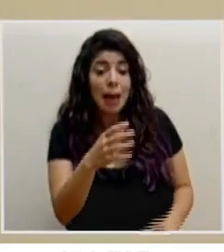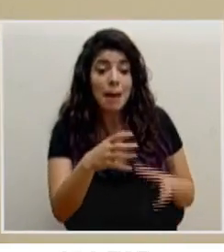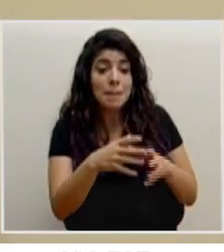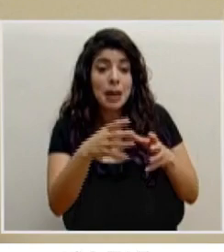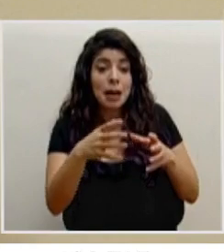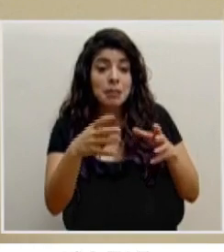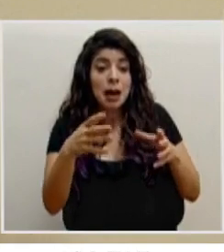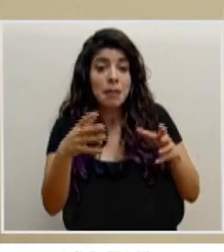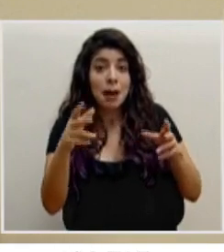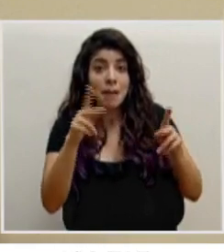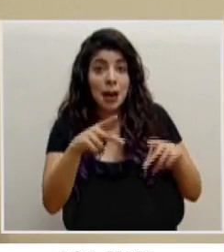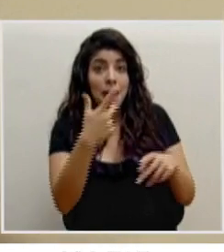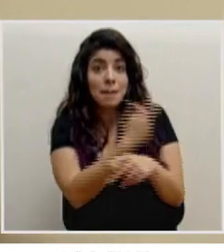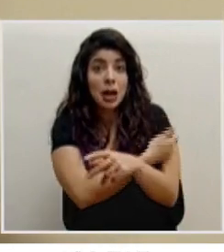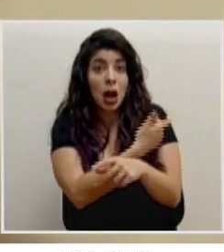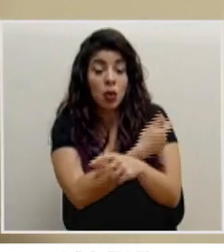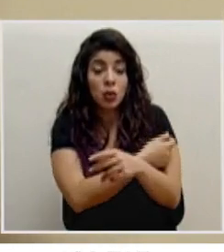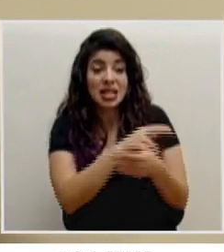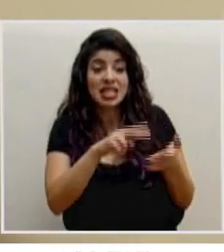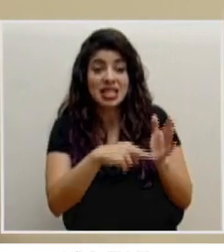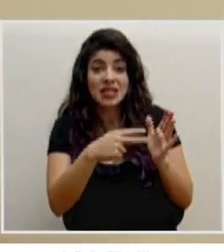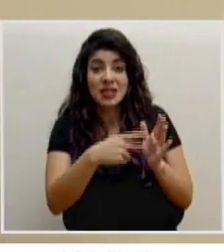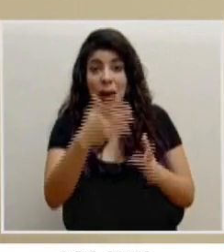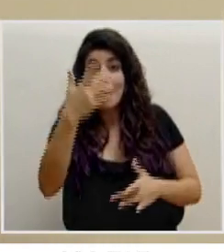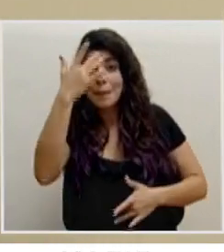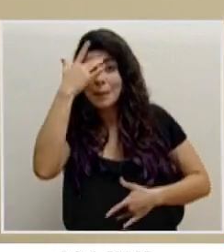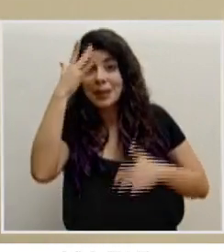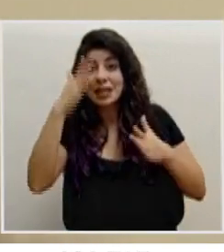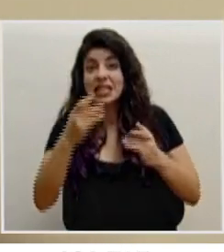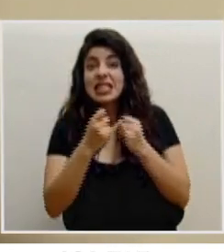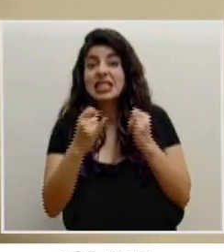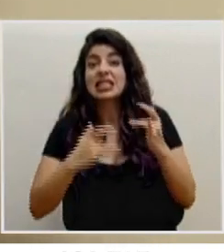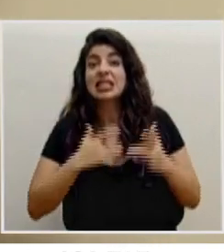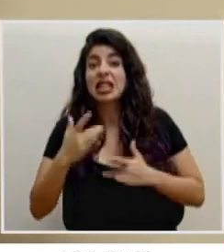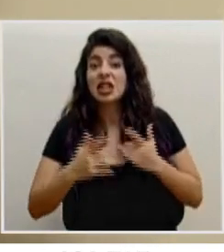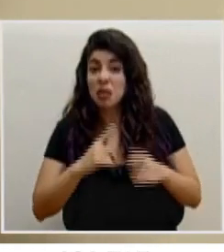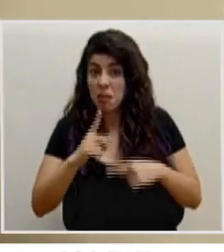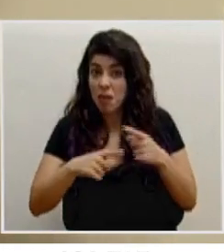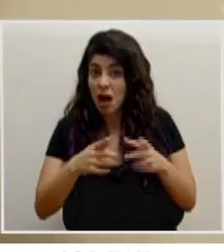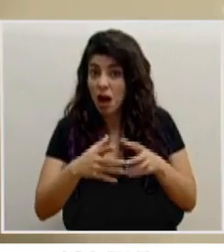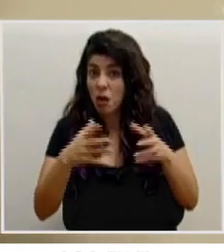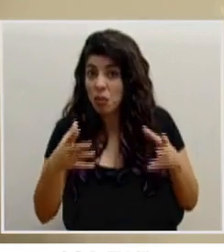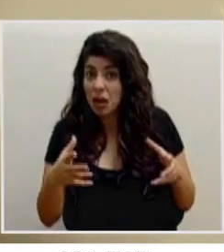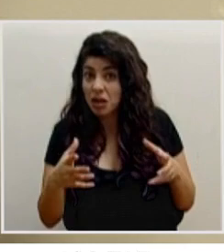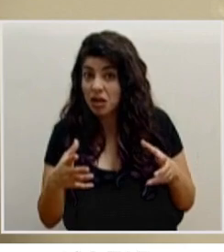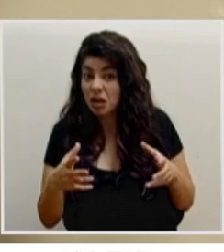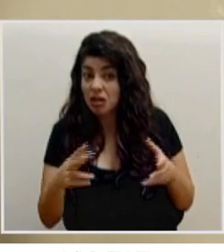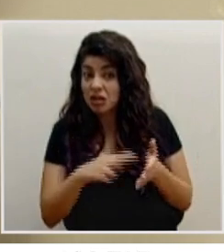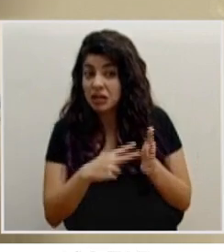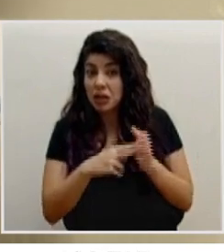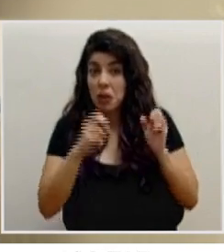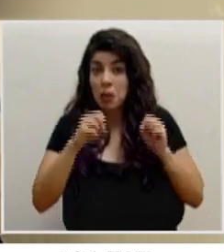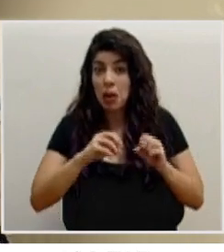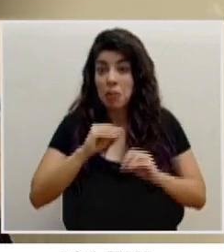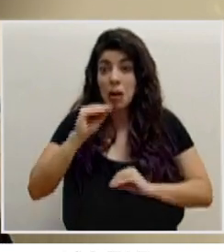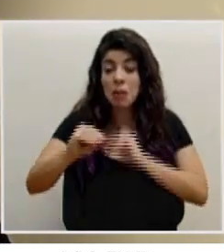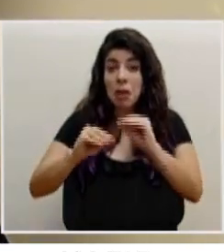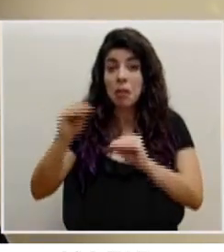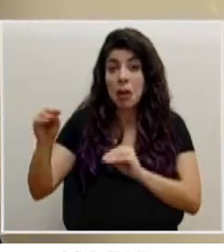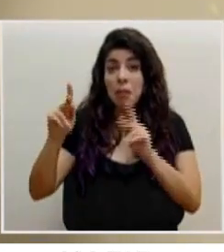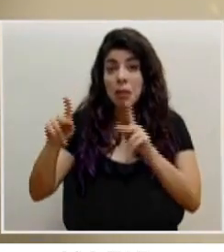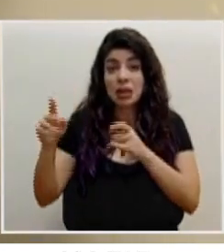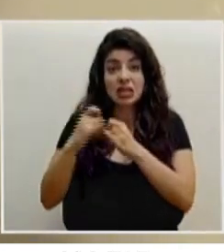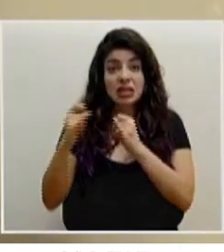se incrementaría el porcentaje de pacientes asintomáticos? ¿Estos podrían incrementar los contagios en personas no